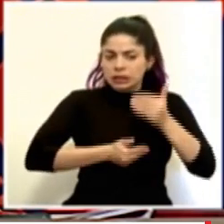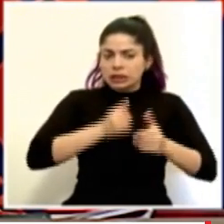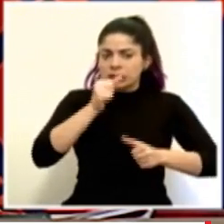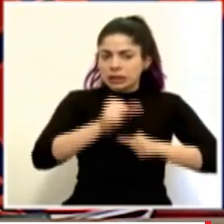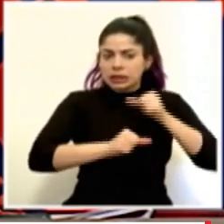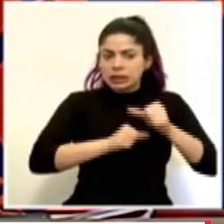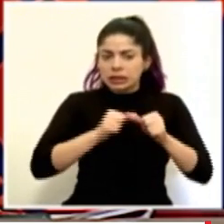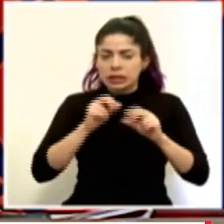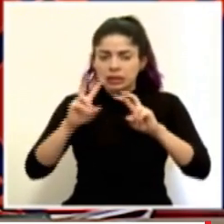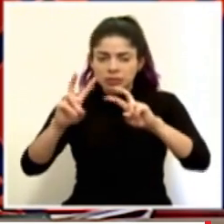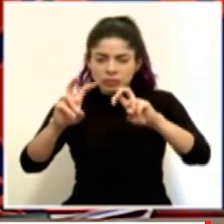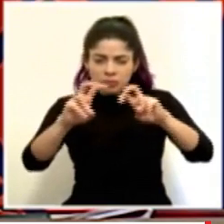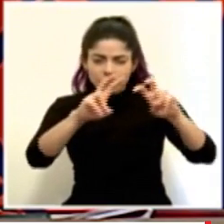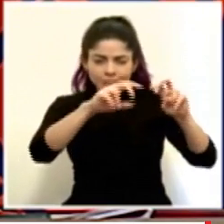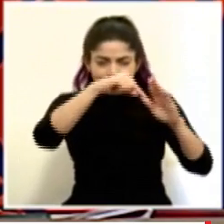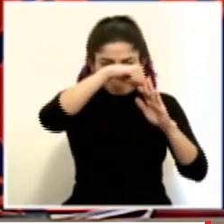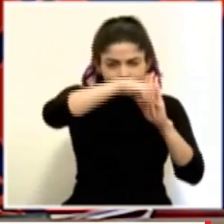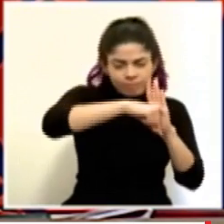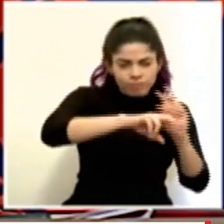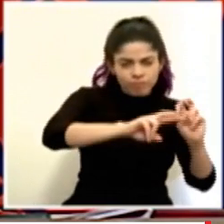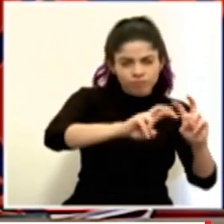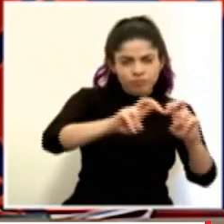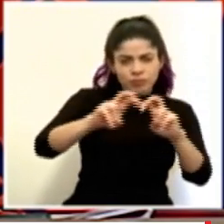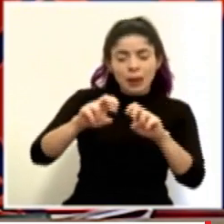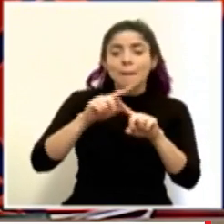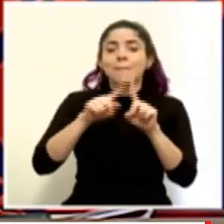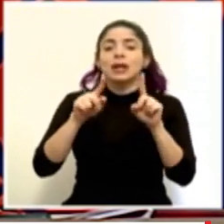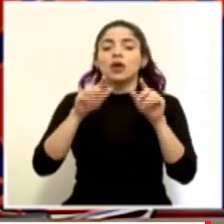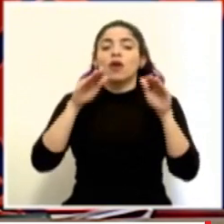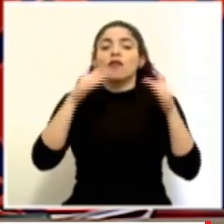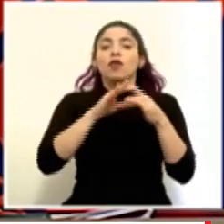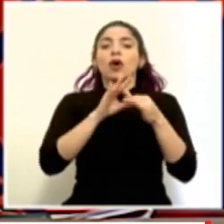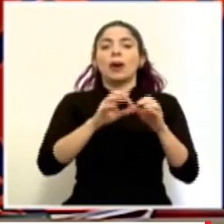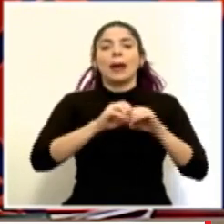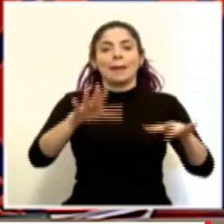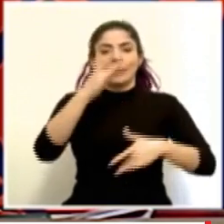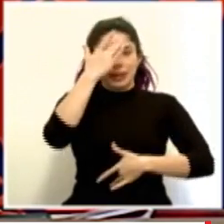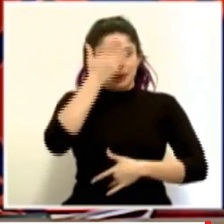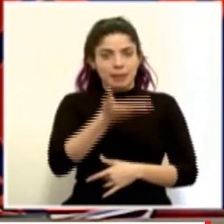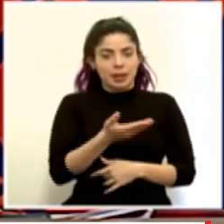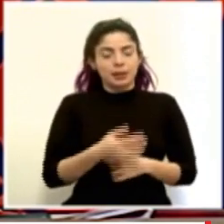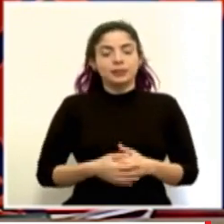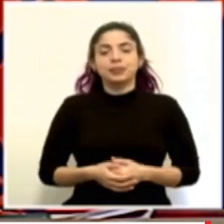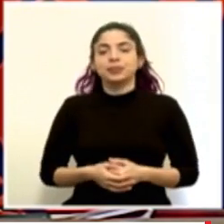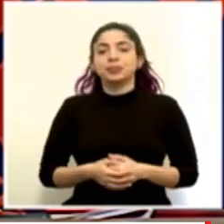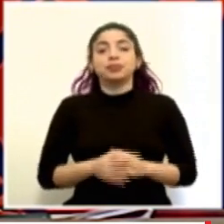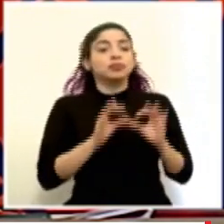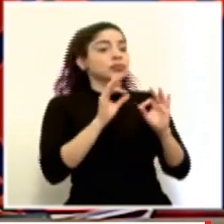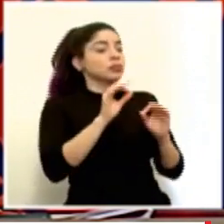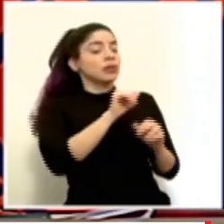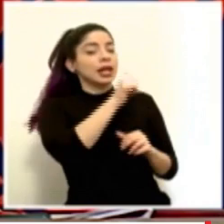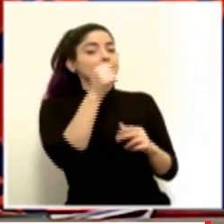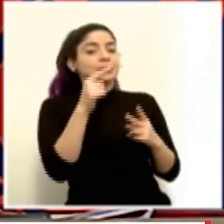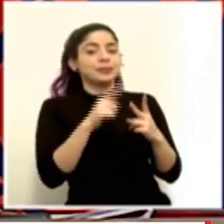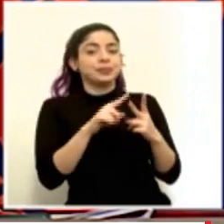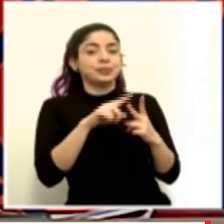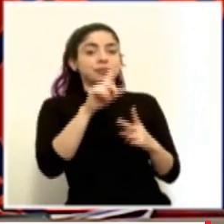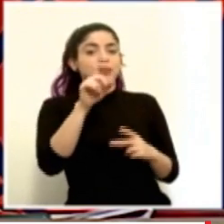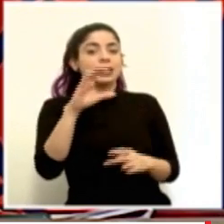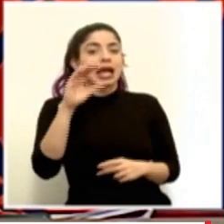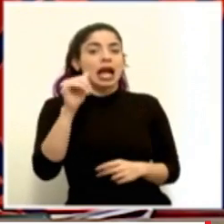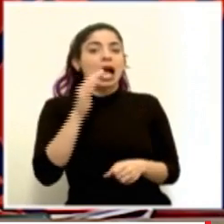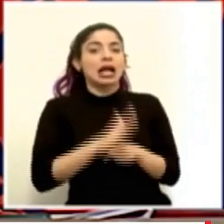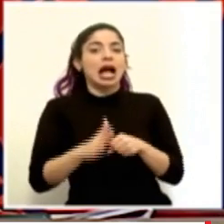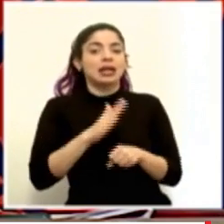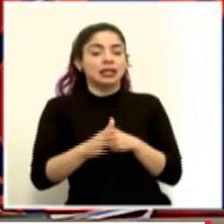un muestreo, un tamizaje, pero con un enfoque epidemiológico. Muy bien, la siguiente es de